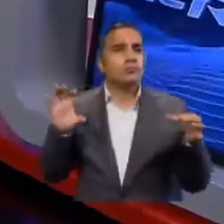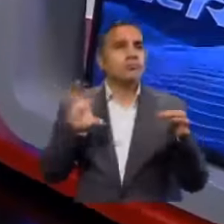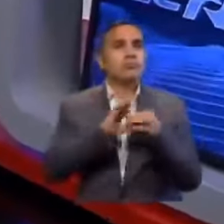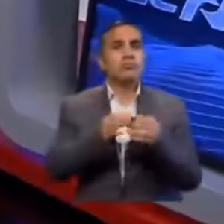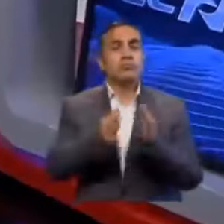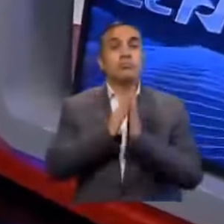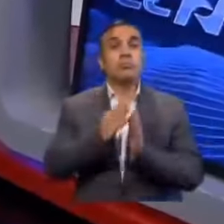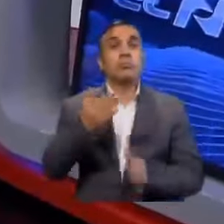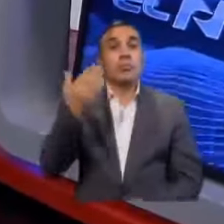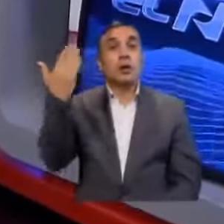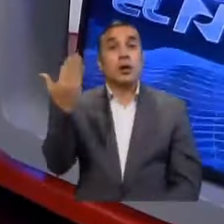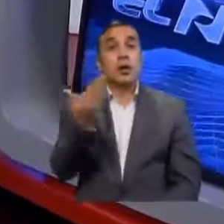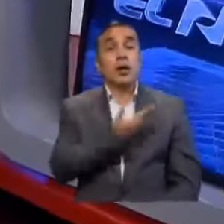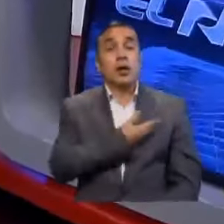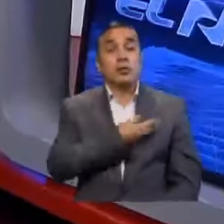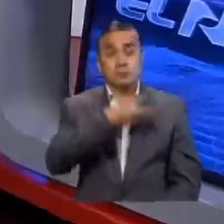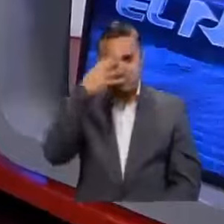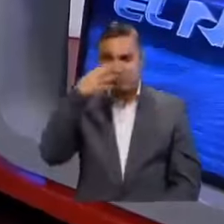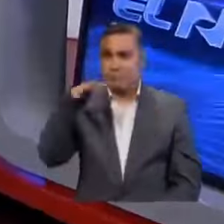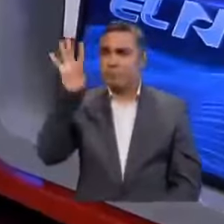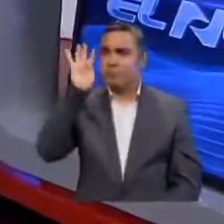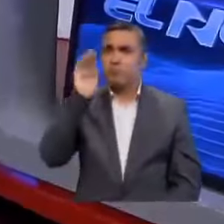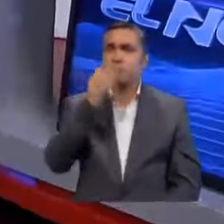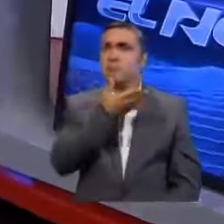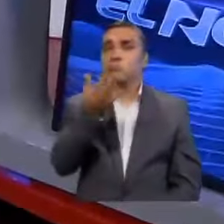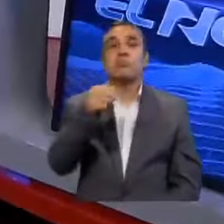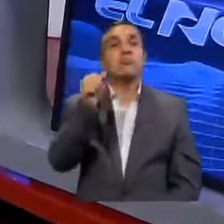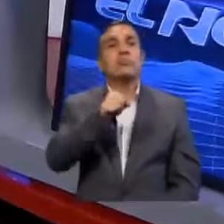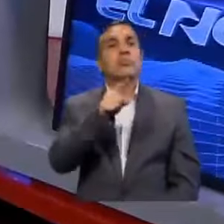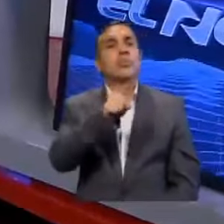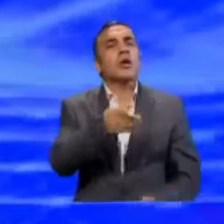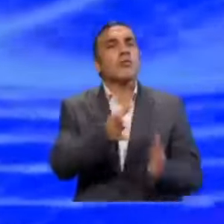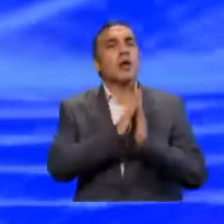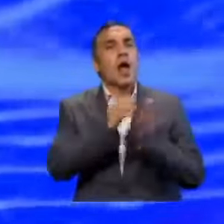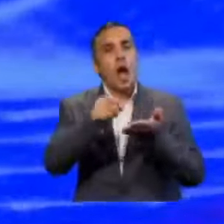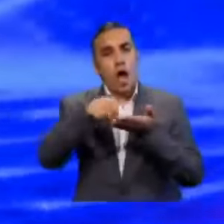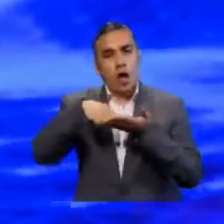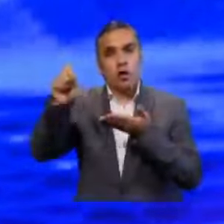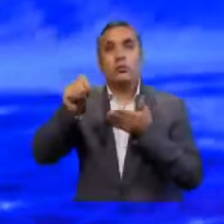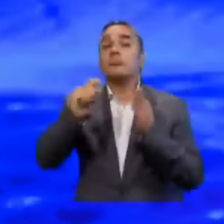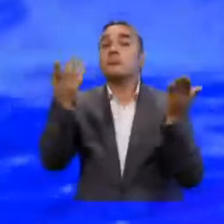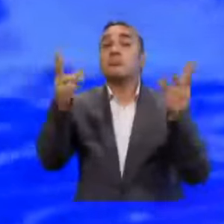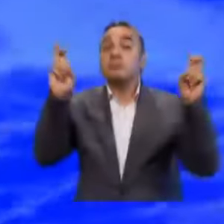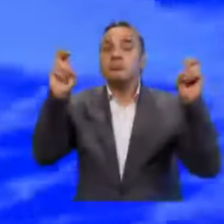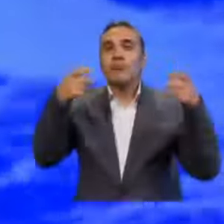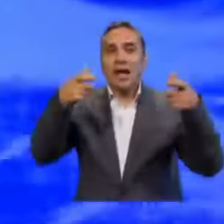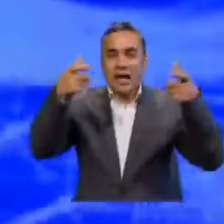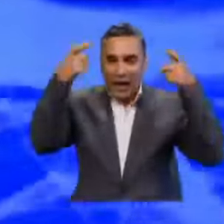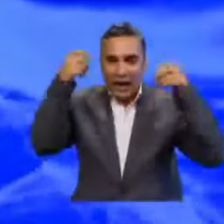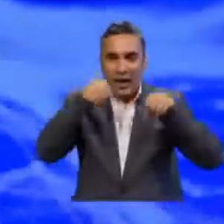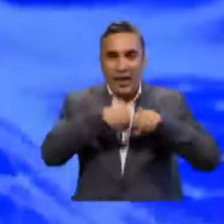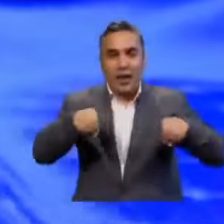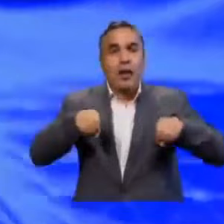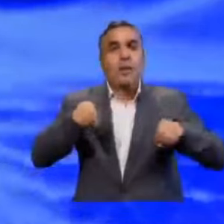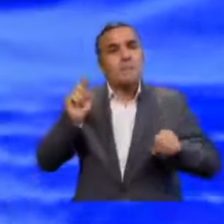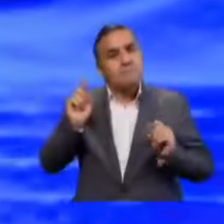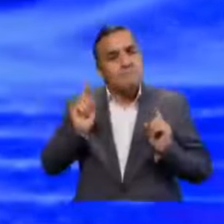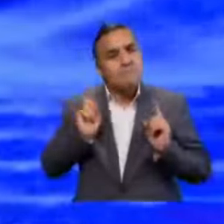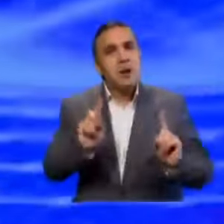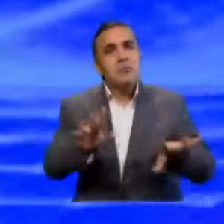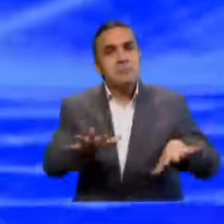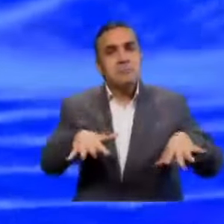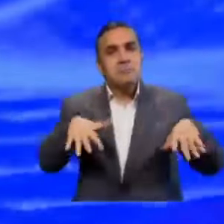de la alcaldesa Cintia Viteri. Así es, ellos piden pues autorizar las ceremonias de graduaciones de manera presencial.